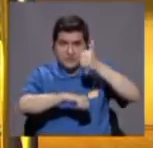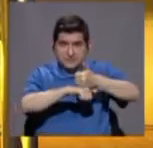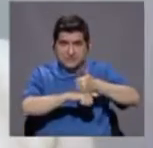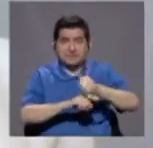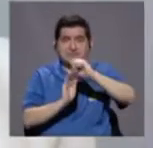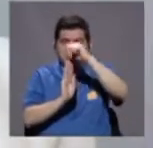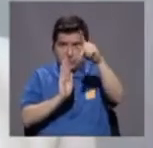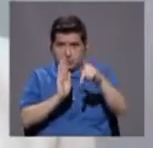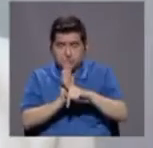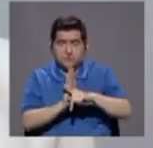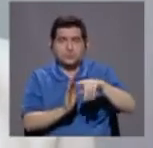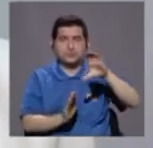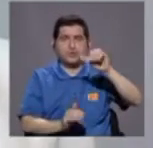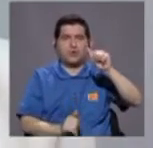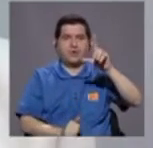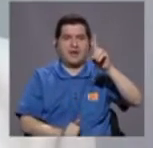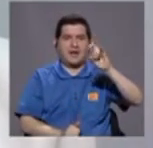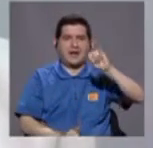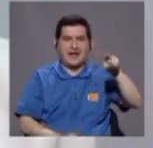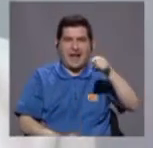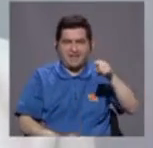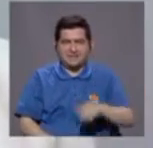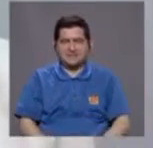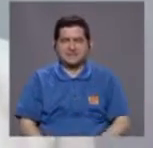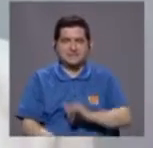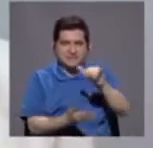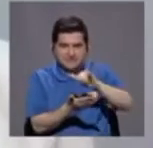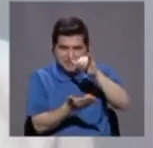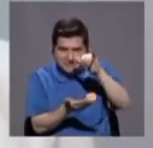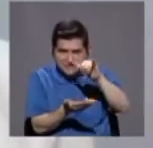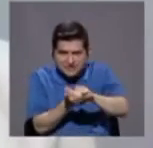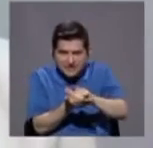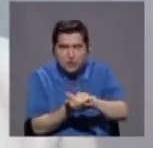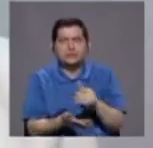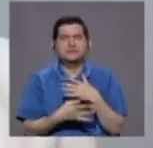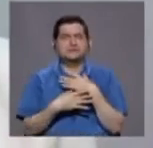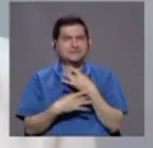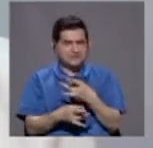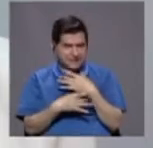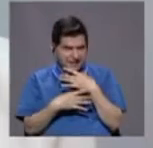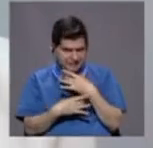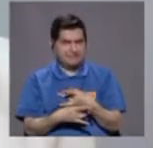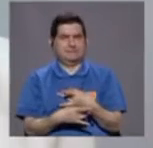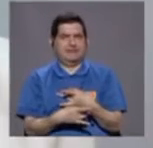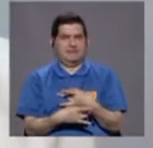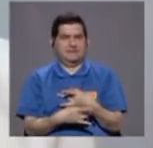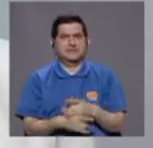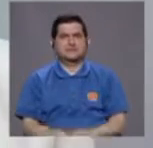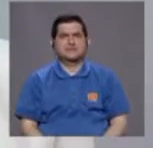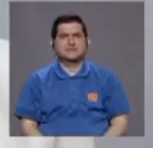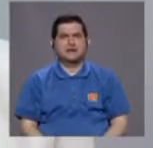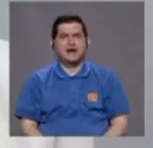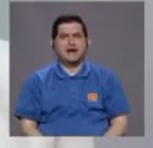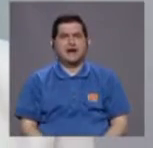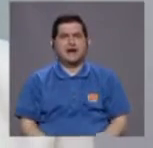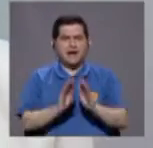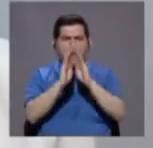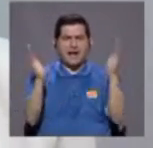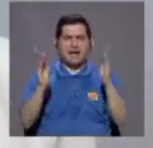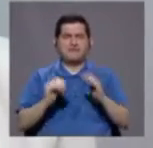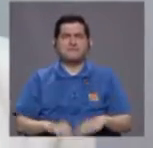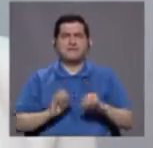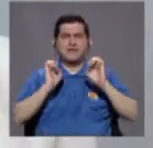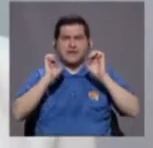Cádiz, en San José surge un interés por abrir un nivel de